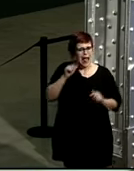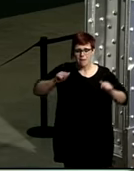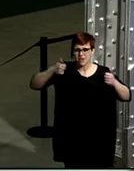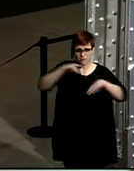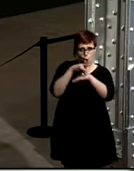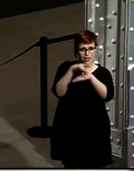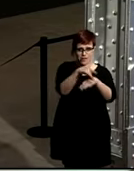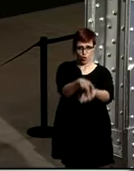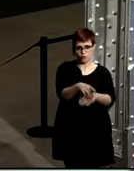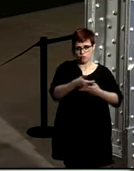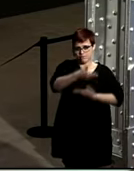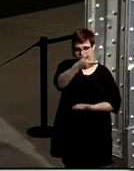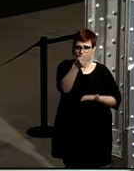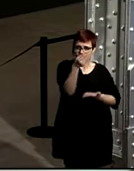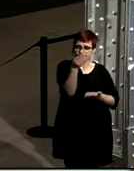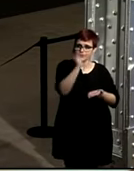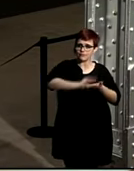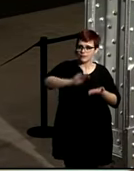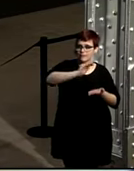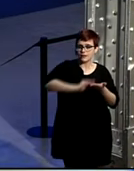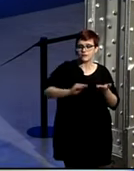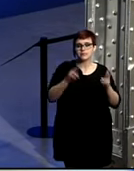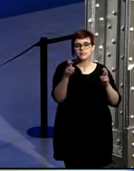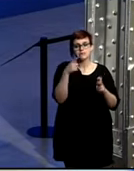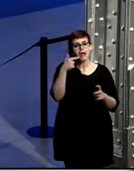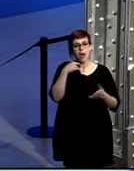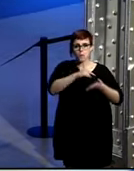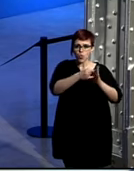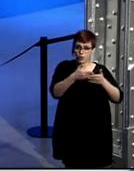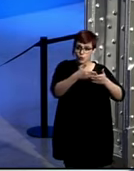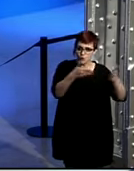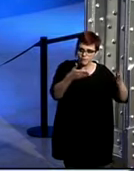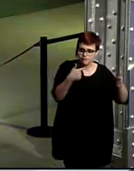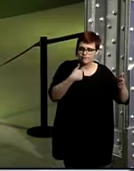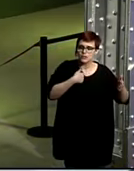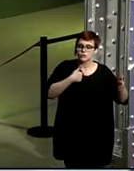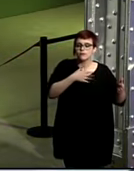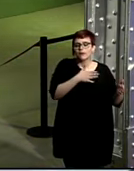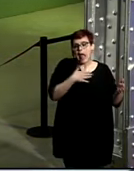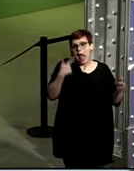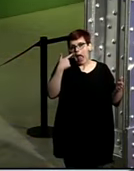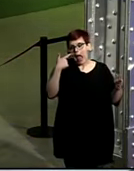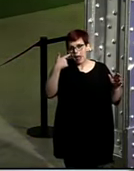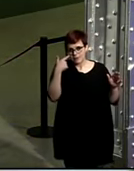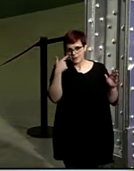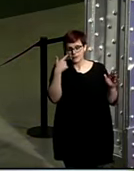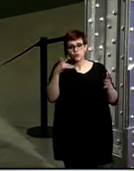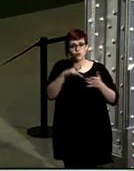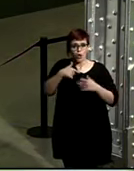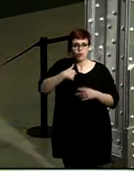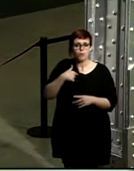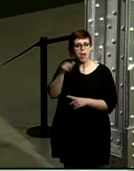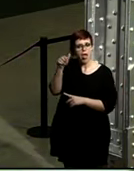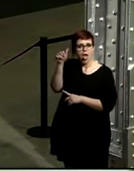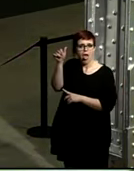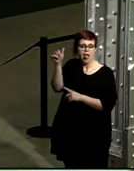guión desde la concepción del proyecto. Yo quería, a lo mejor es por todo el cine que he visto,